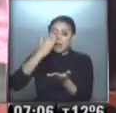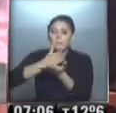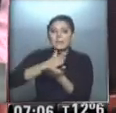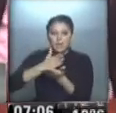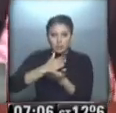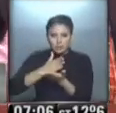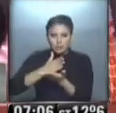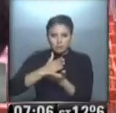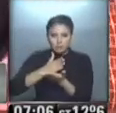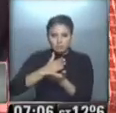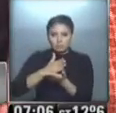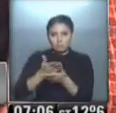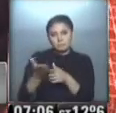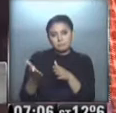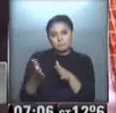aproximadamente